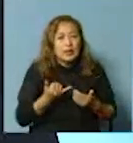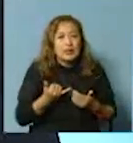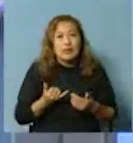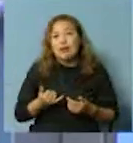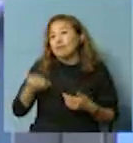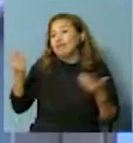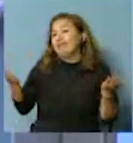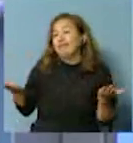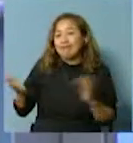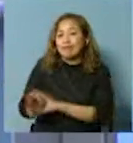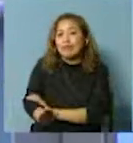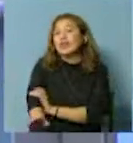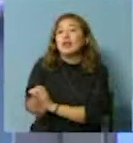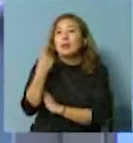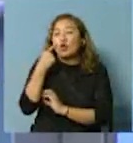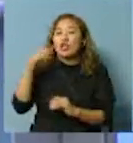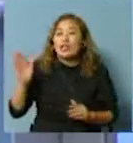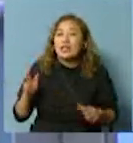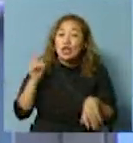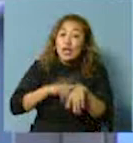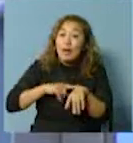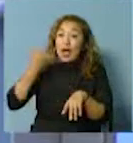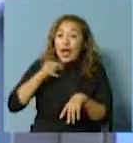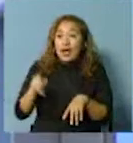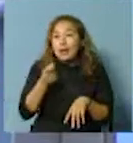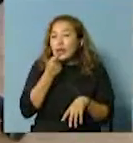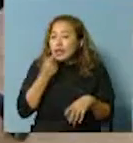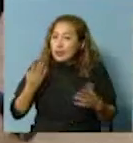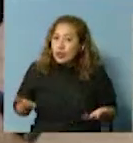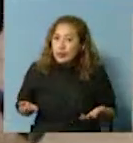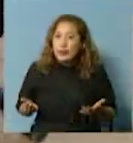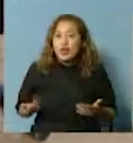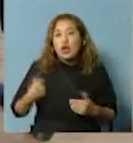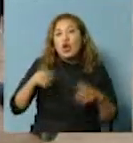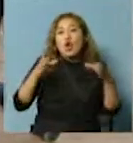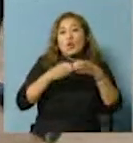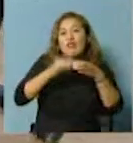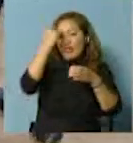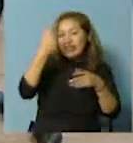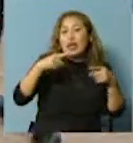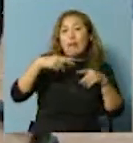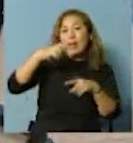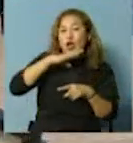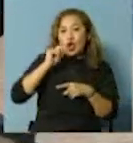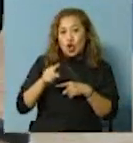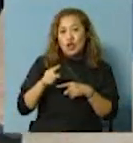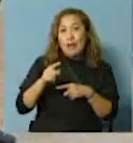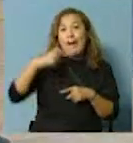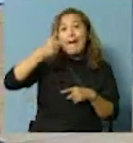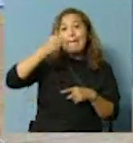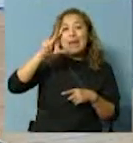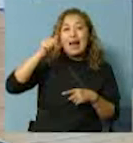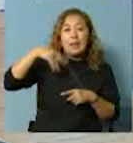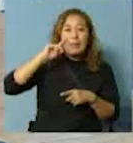bueno no sé si tengan placas pero por ejemplo mira frente justicialista principal mier y osea